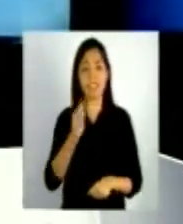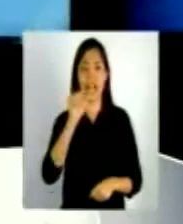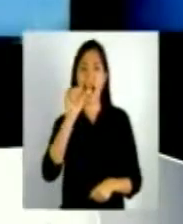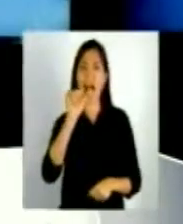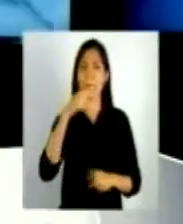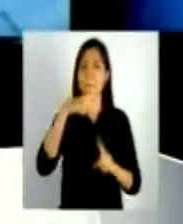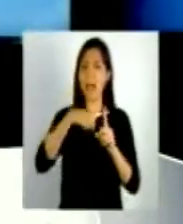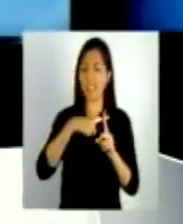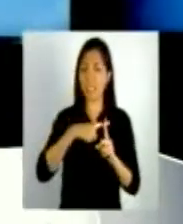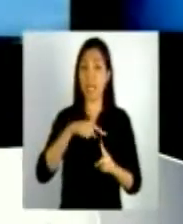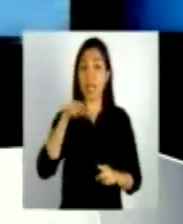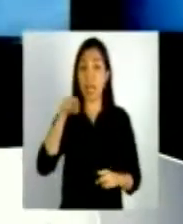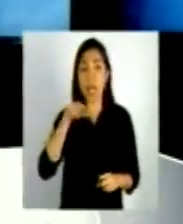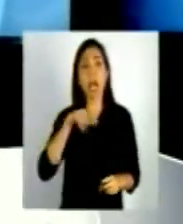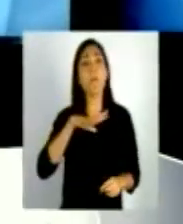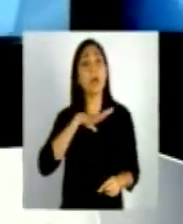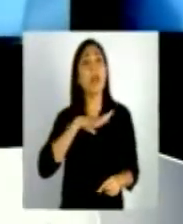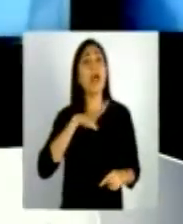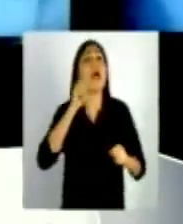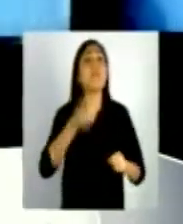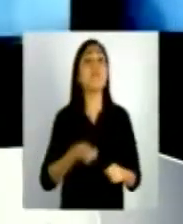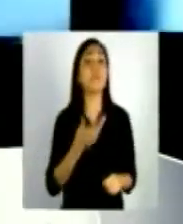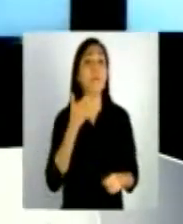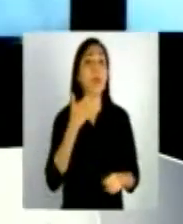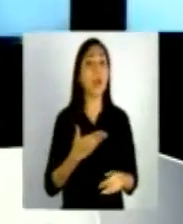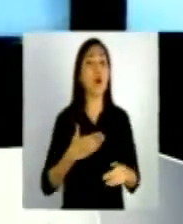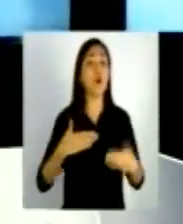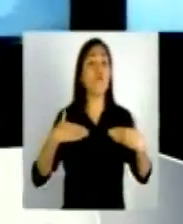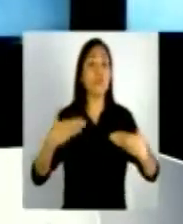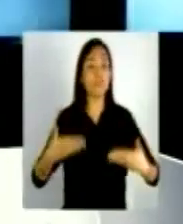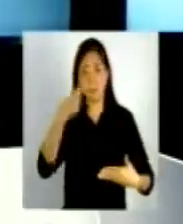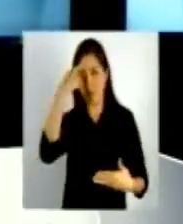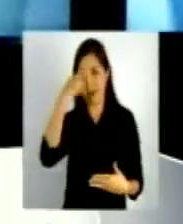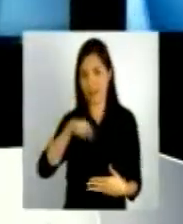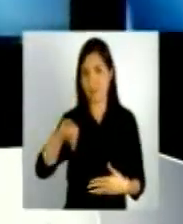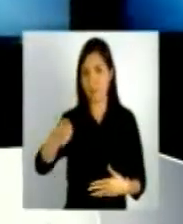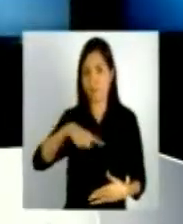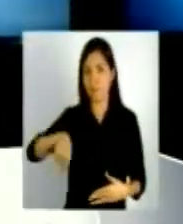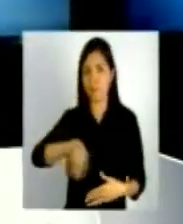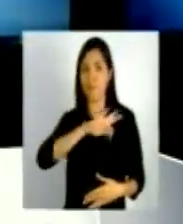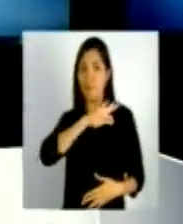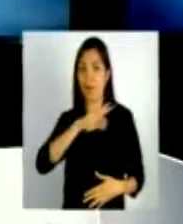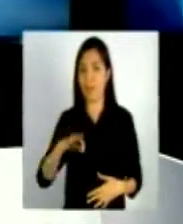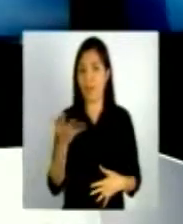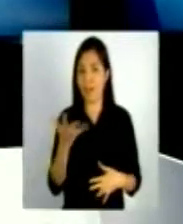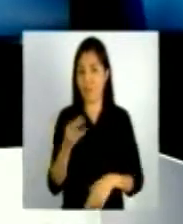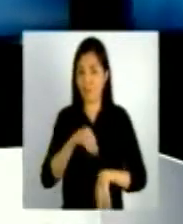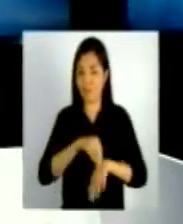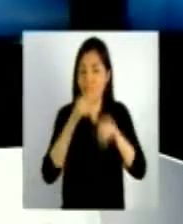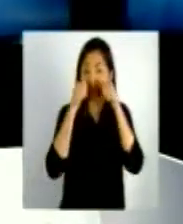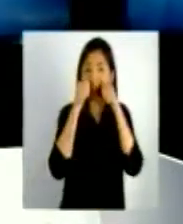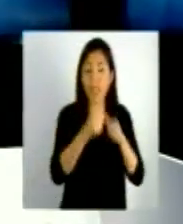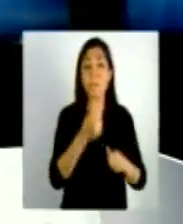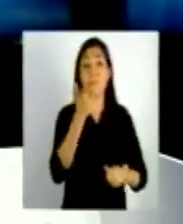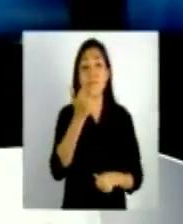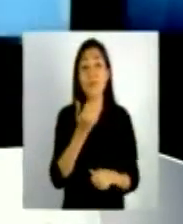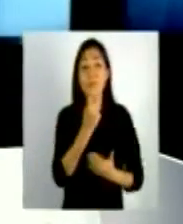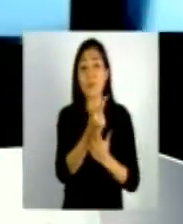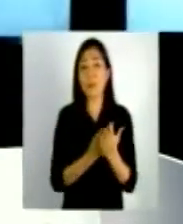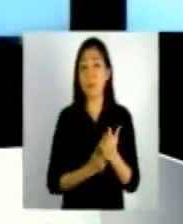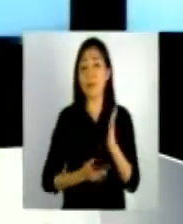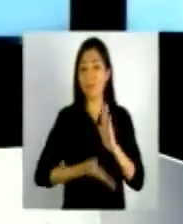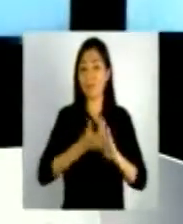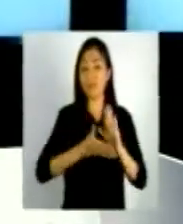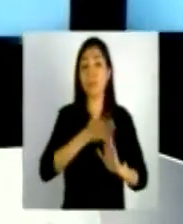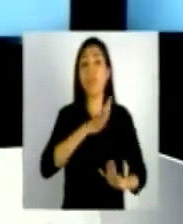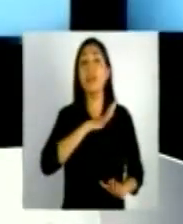Esto significa que hay confianza de los mercados para poder atender esta situación. Por otro lado, el programa de infraestructura que Jalisco requiere debe andar